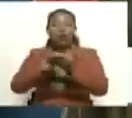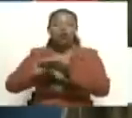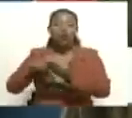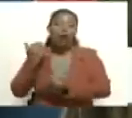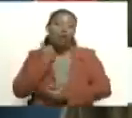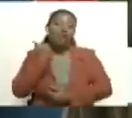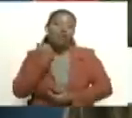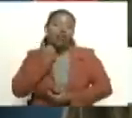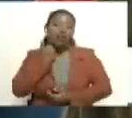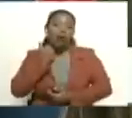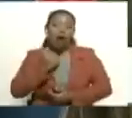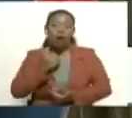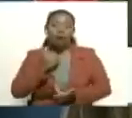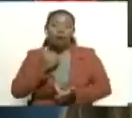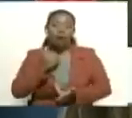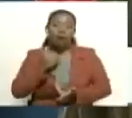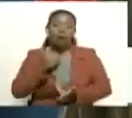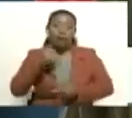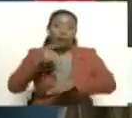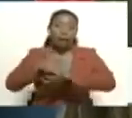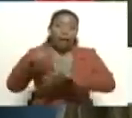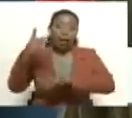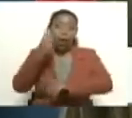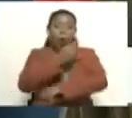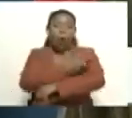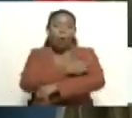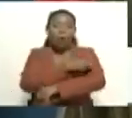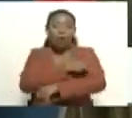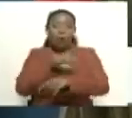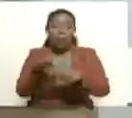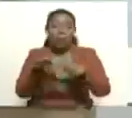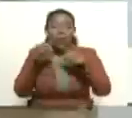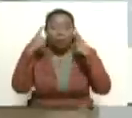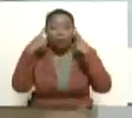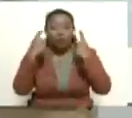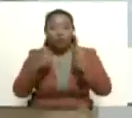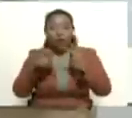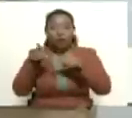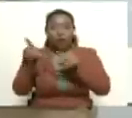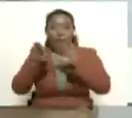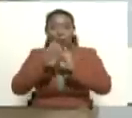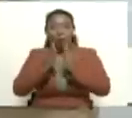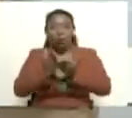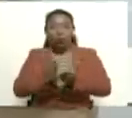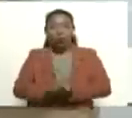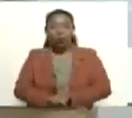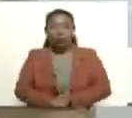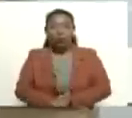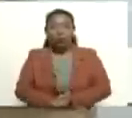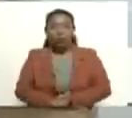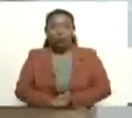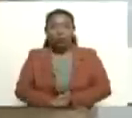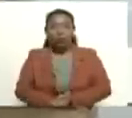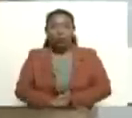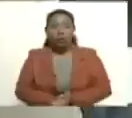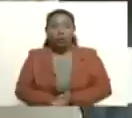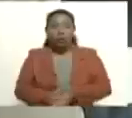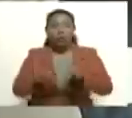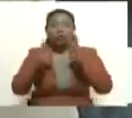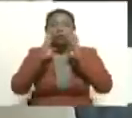catastróficas, así llamadas, en hospitales especializados del mundo entero. Cuando